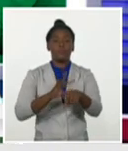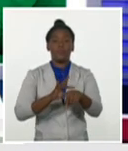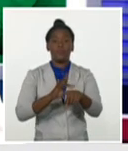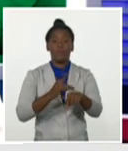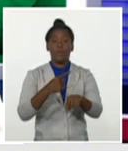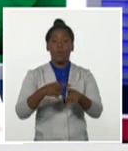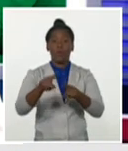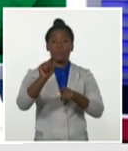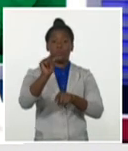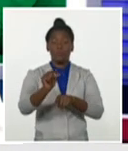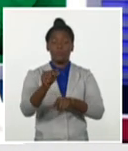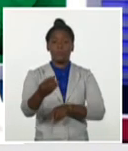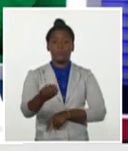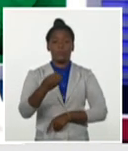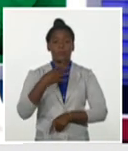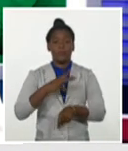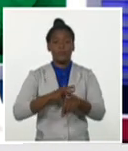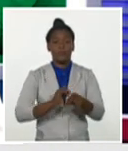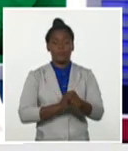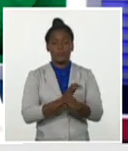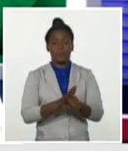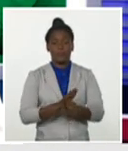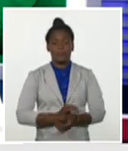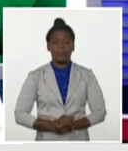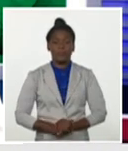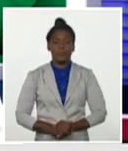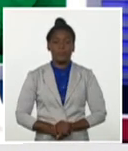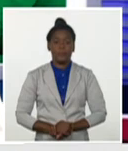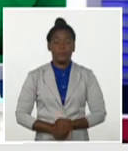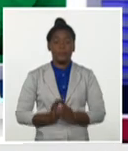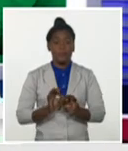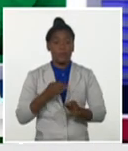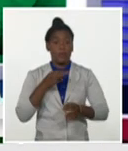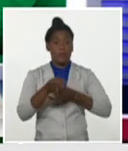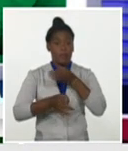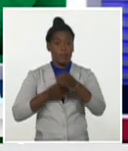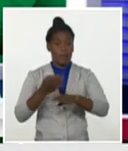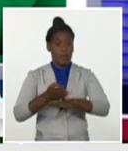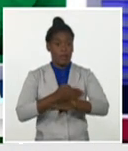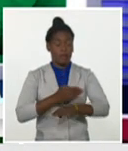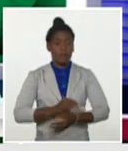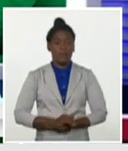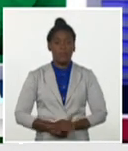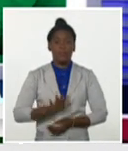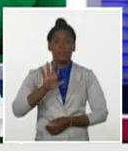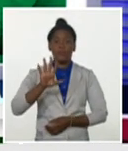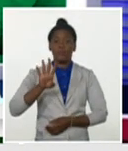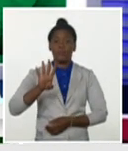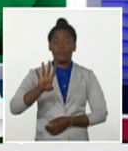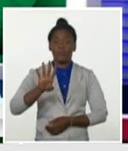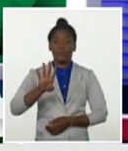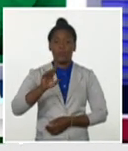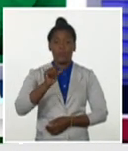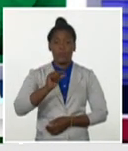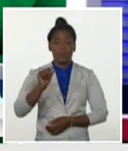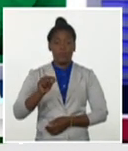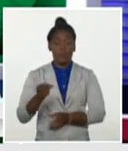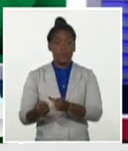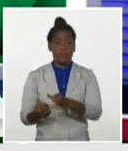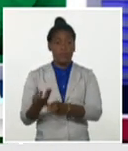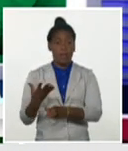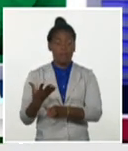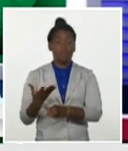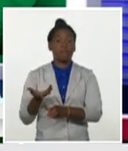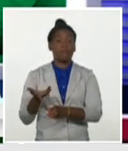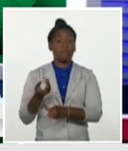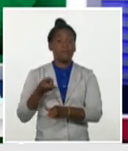previamente. Como ya habíamos dicho, 54 de los diagnosticados ayer tienen como fuente de